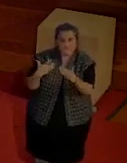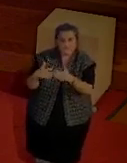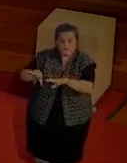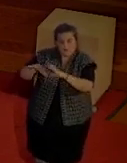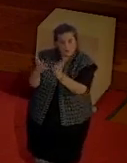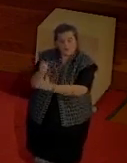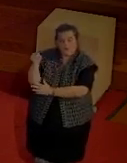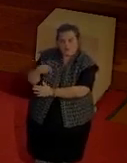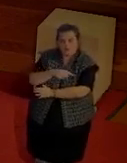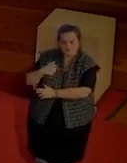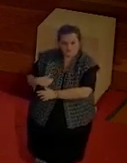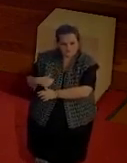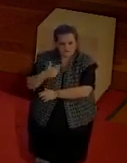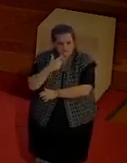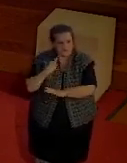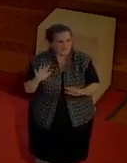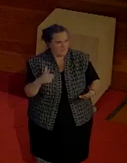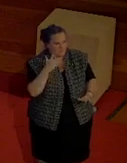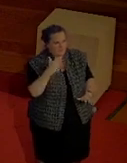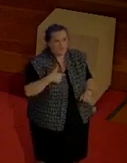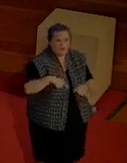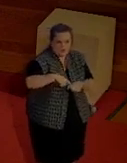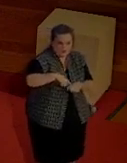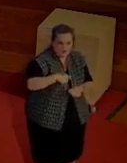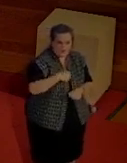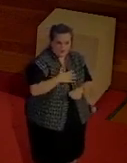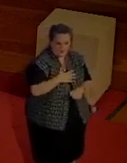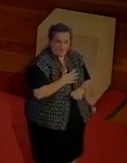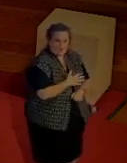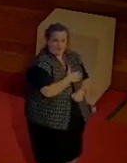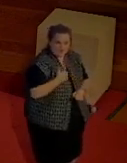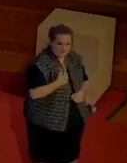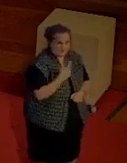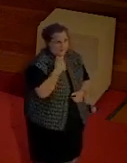China dice quiero mi espacio quiero que me reconozcámoslo